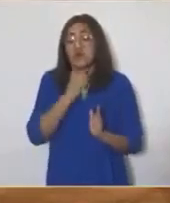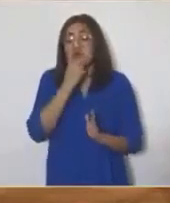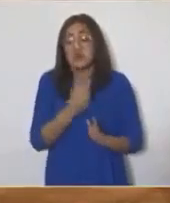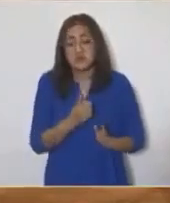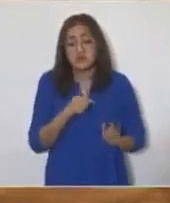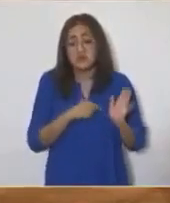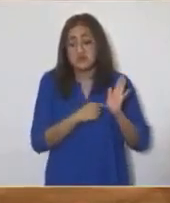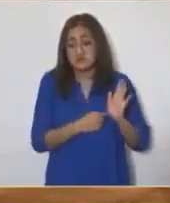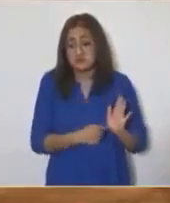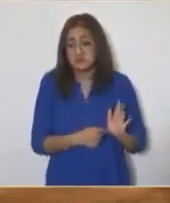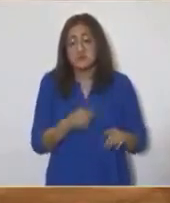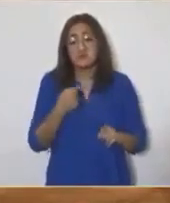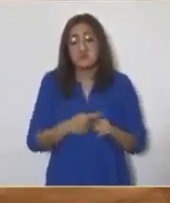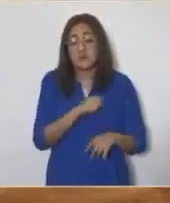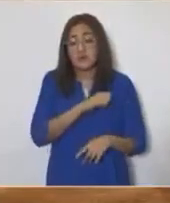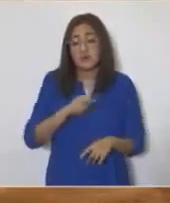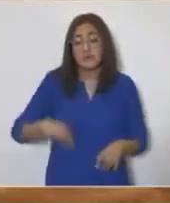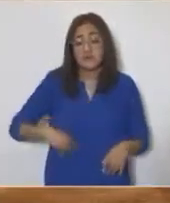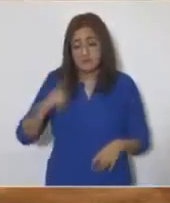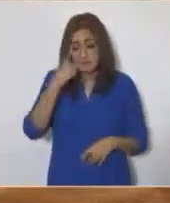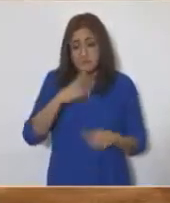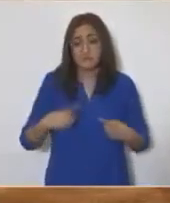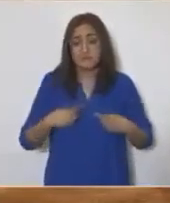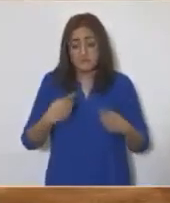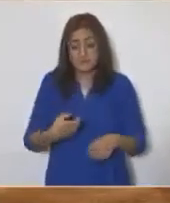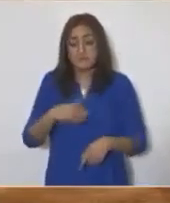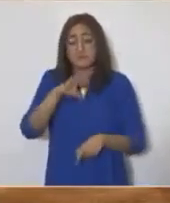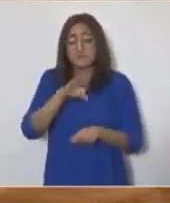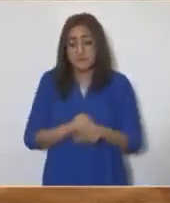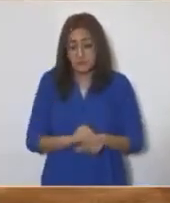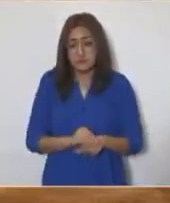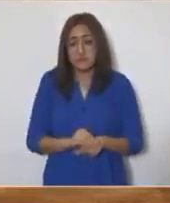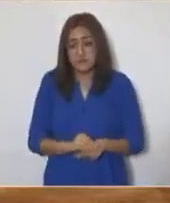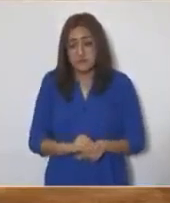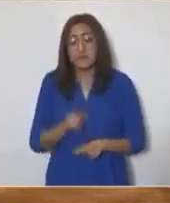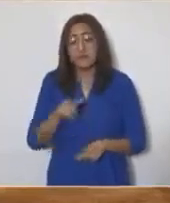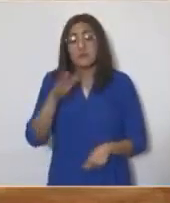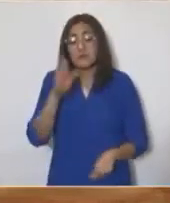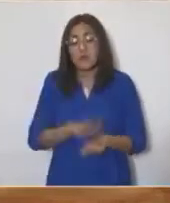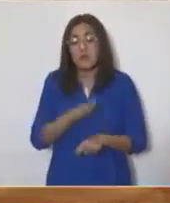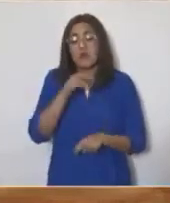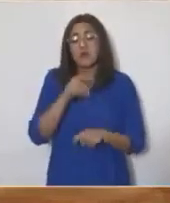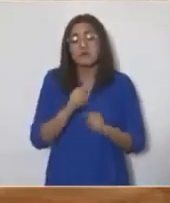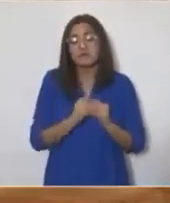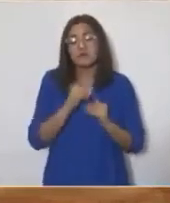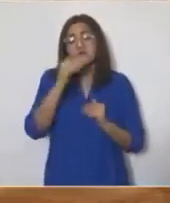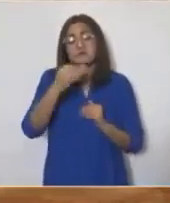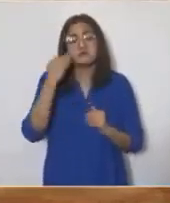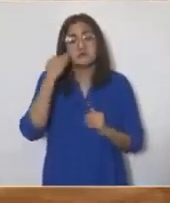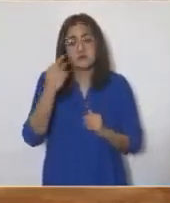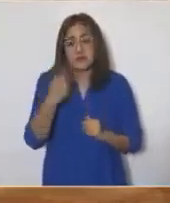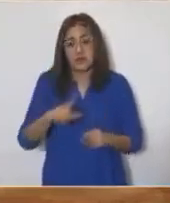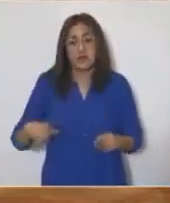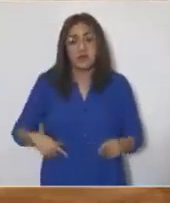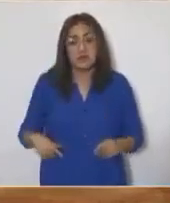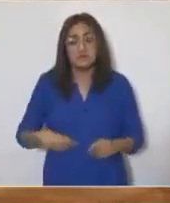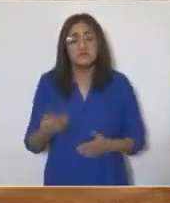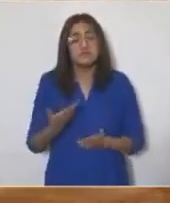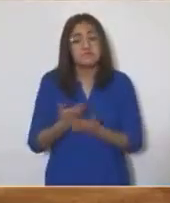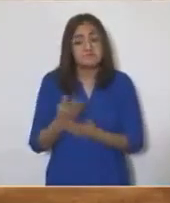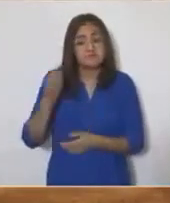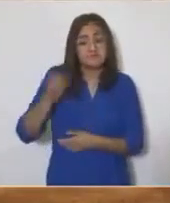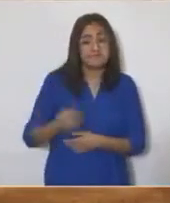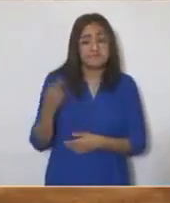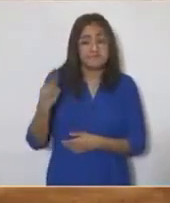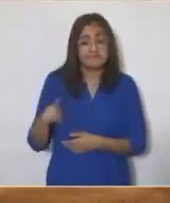dice que los ayuntamientos para otorgar concesiones que van más allá del plazo de su gobierno tienen que pedir